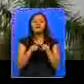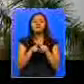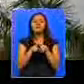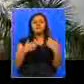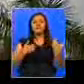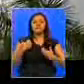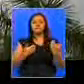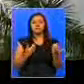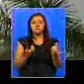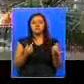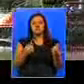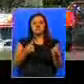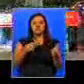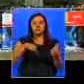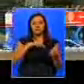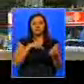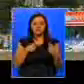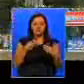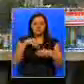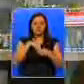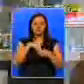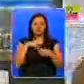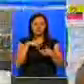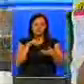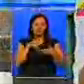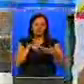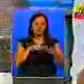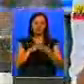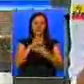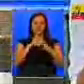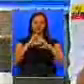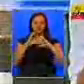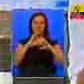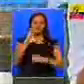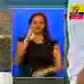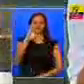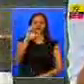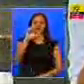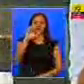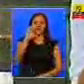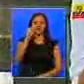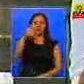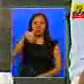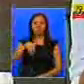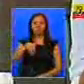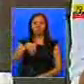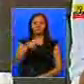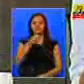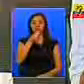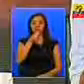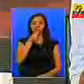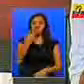supuesto, en nosotros. Pero hasta en entrevistas en medio de comunicación como Telesur, tuve la oportunidad de ser